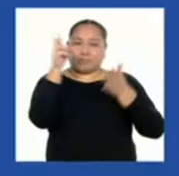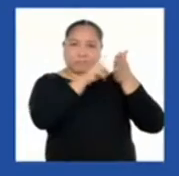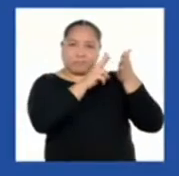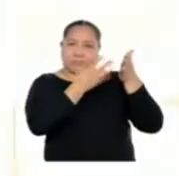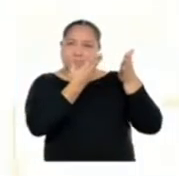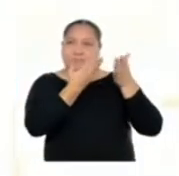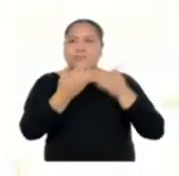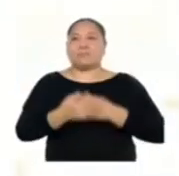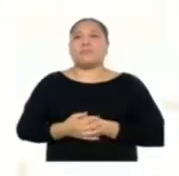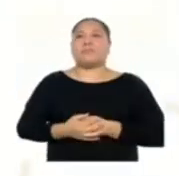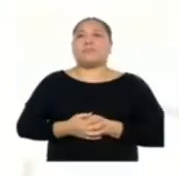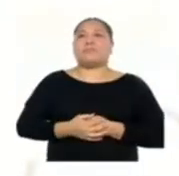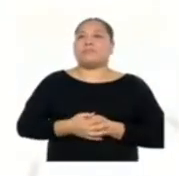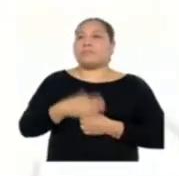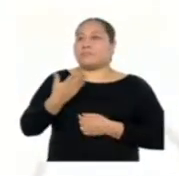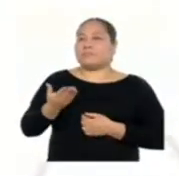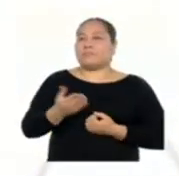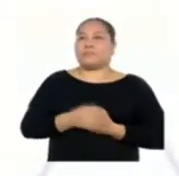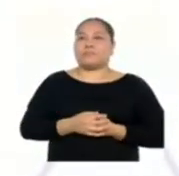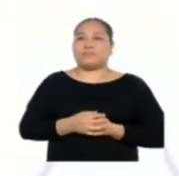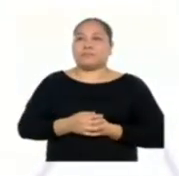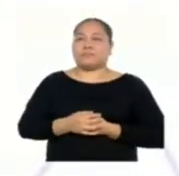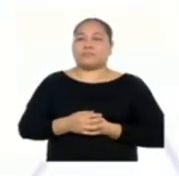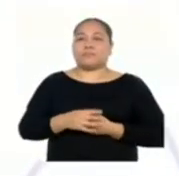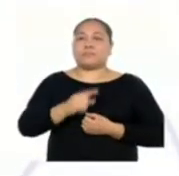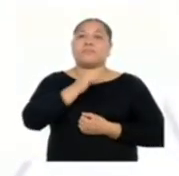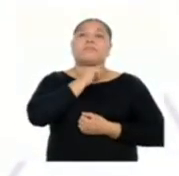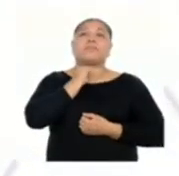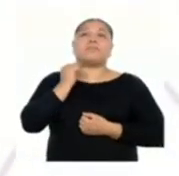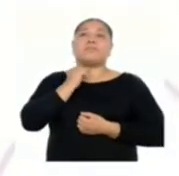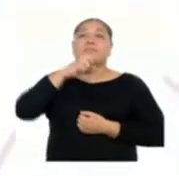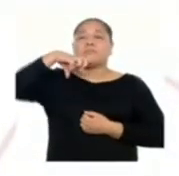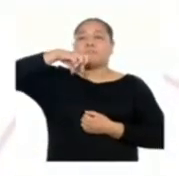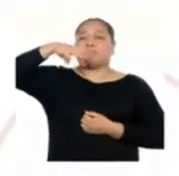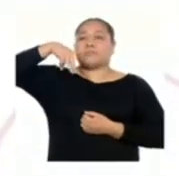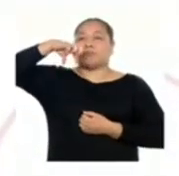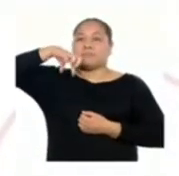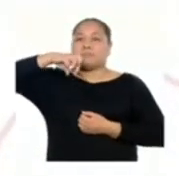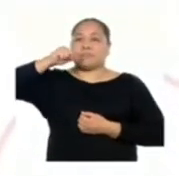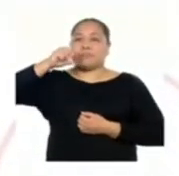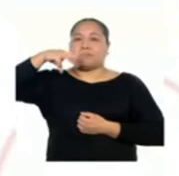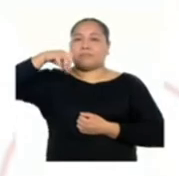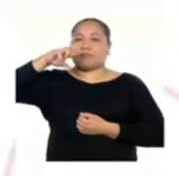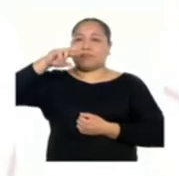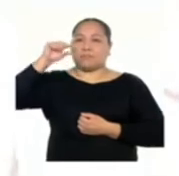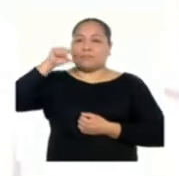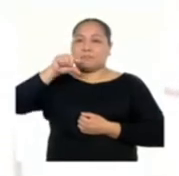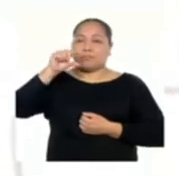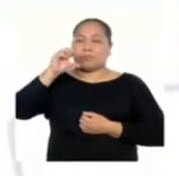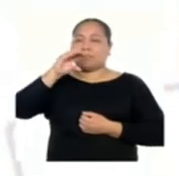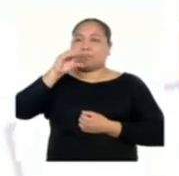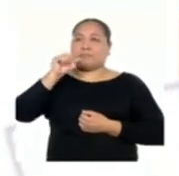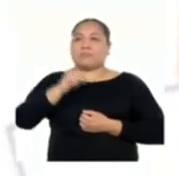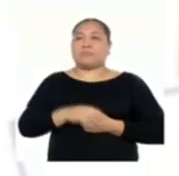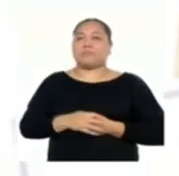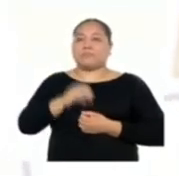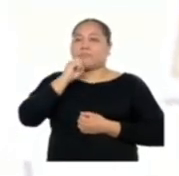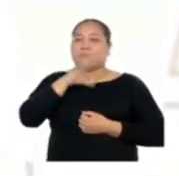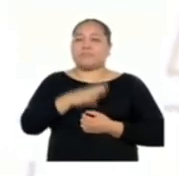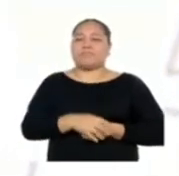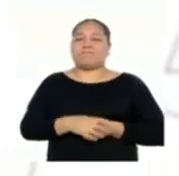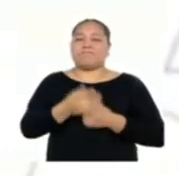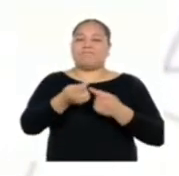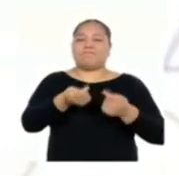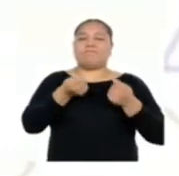texto. A ver, el párroco de Pampamarca, de Aymaraes, se refiere al abuso contra